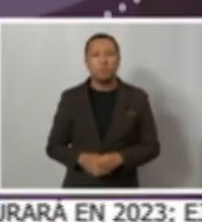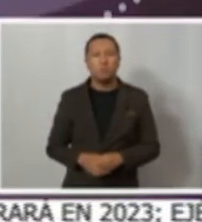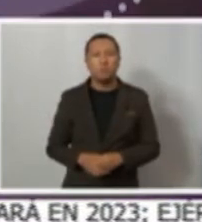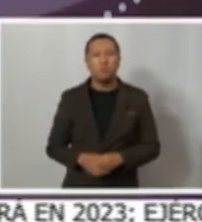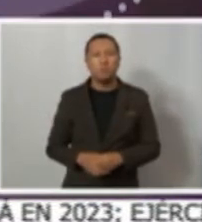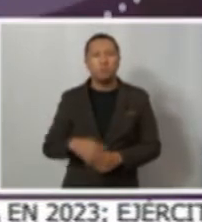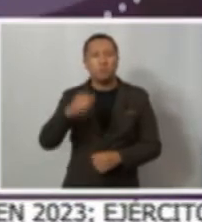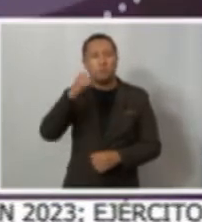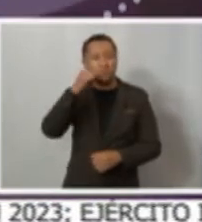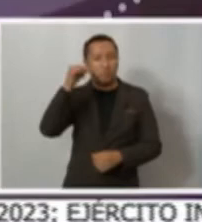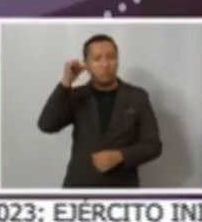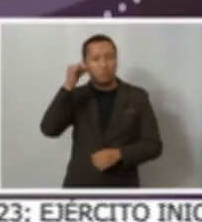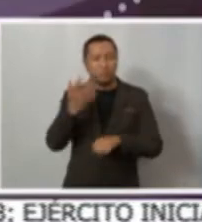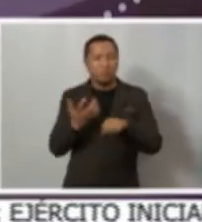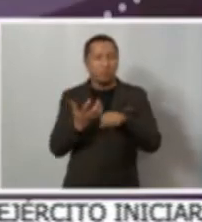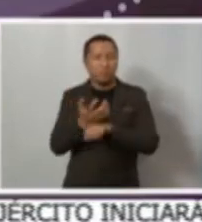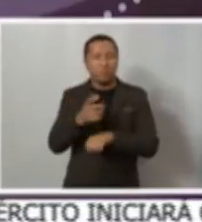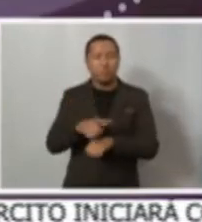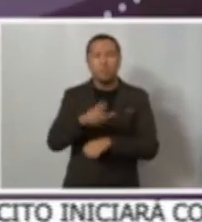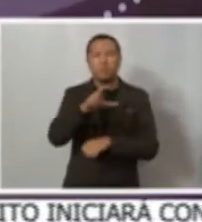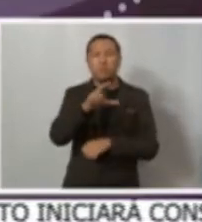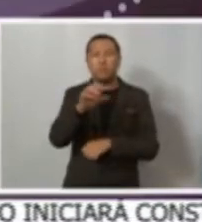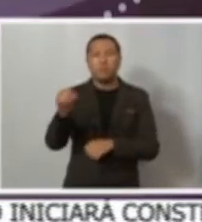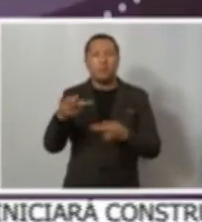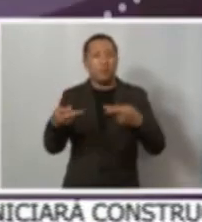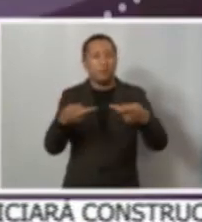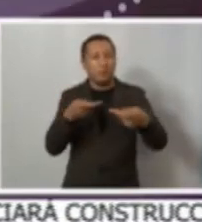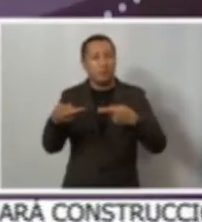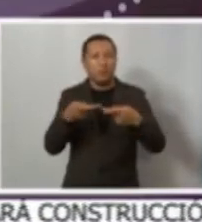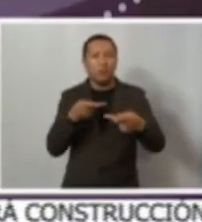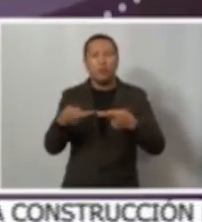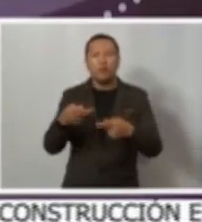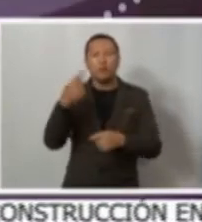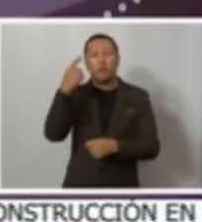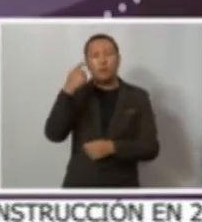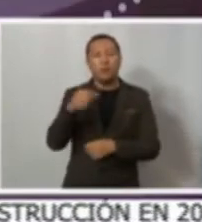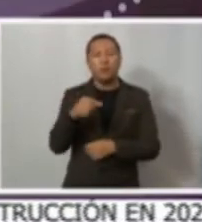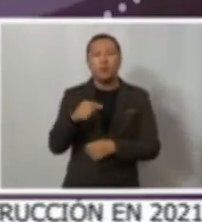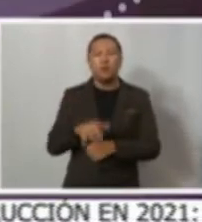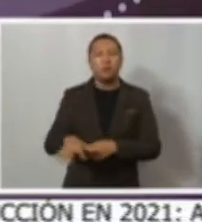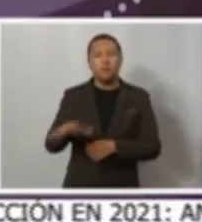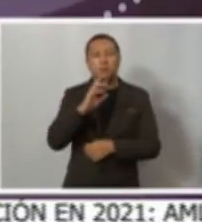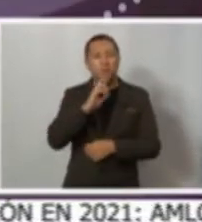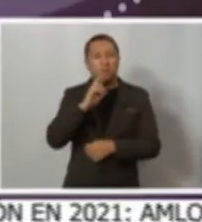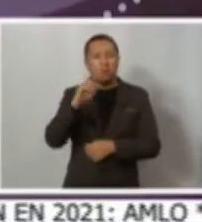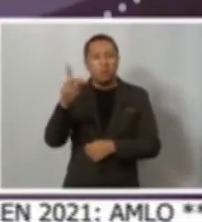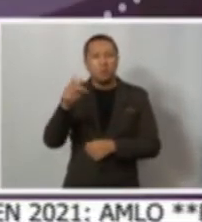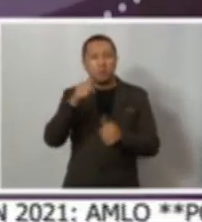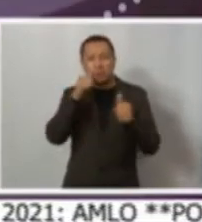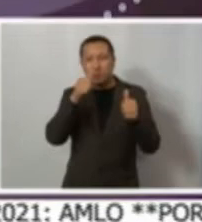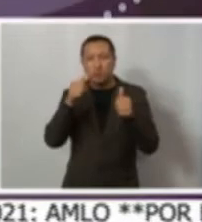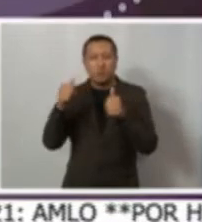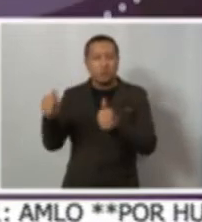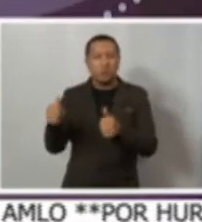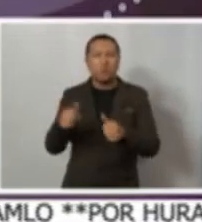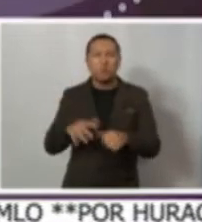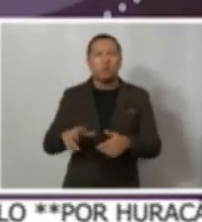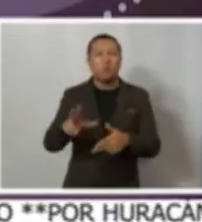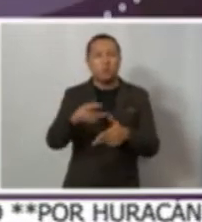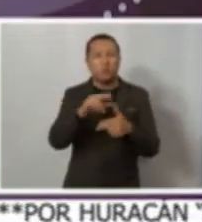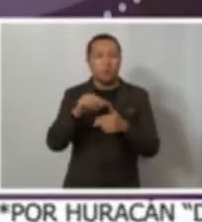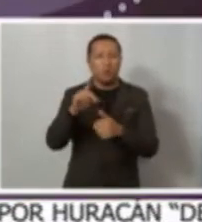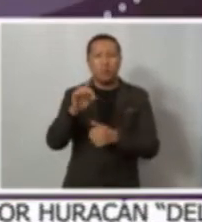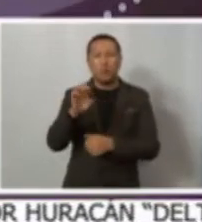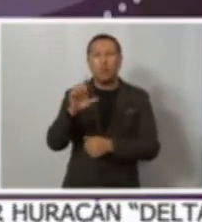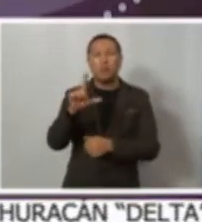en el estado de Quintana Roo con esos preparativos para pues estar lo mejor posible con la llegada del huracán